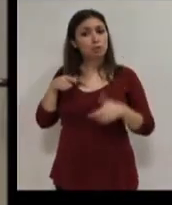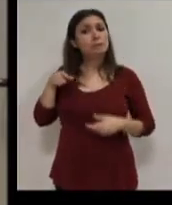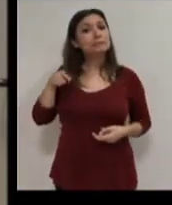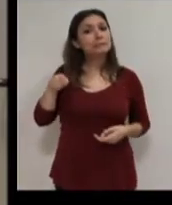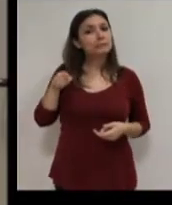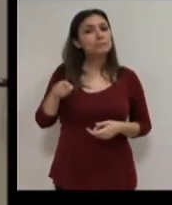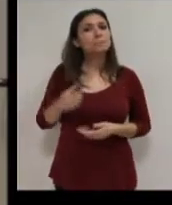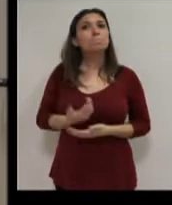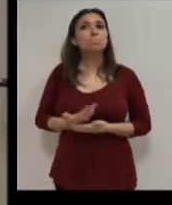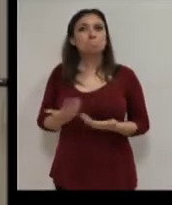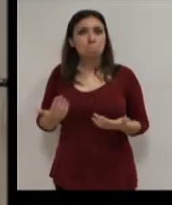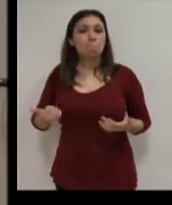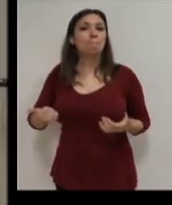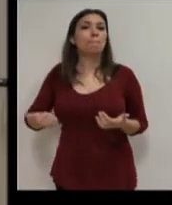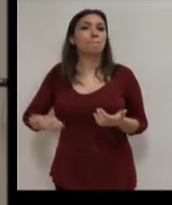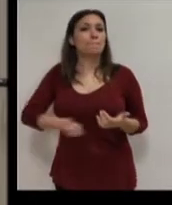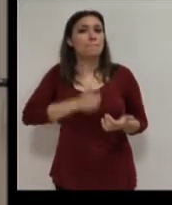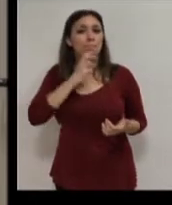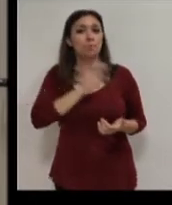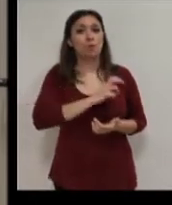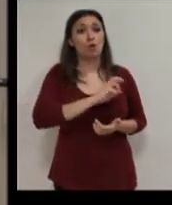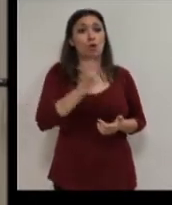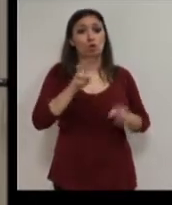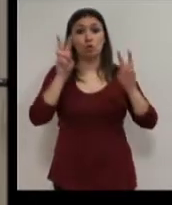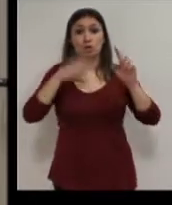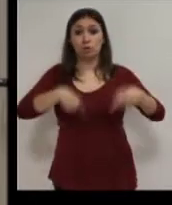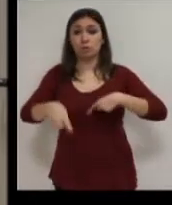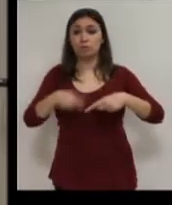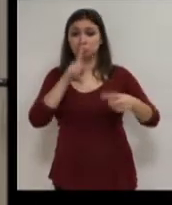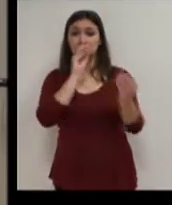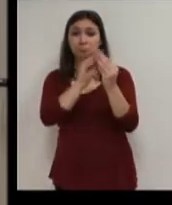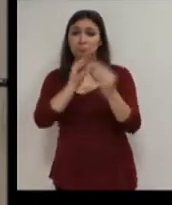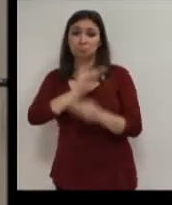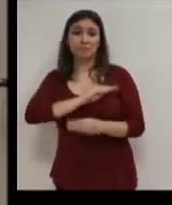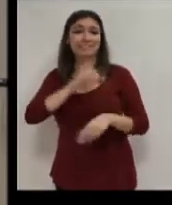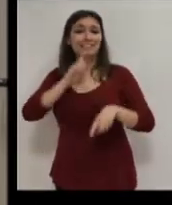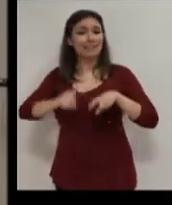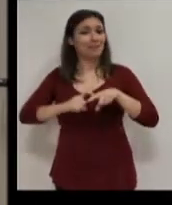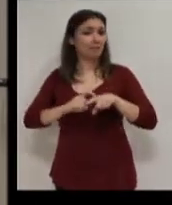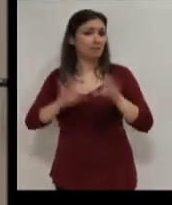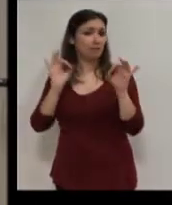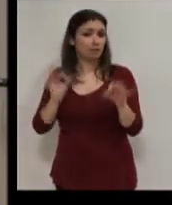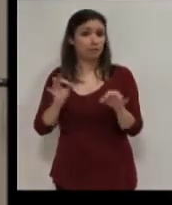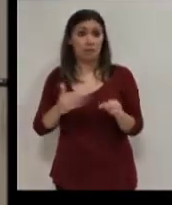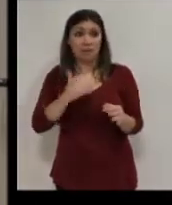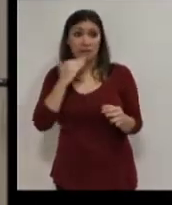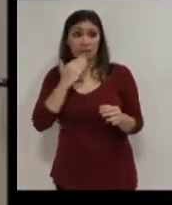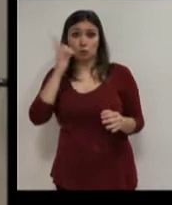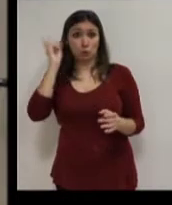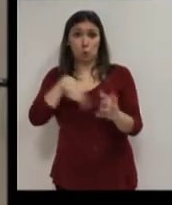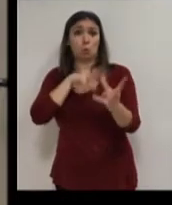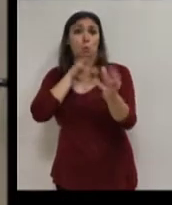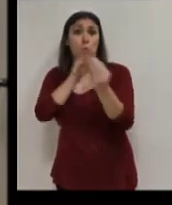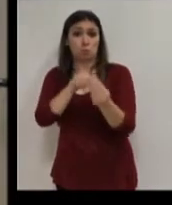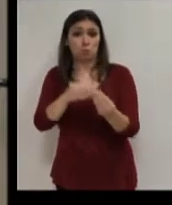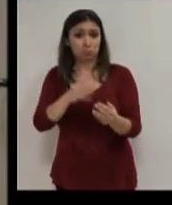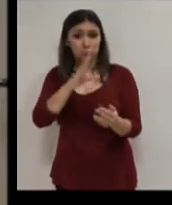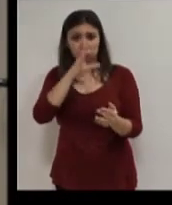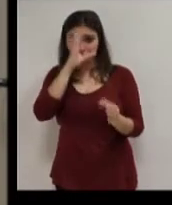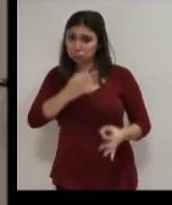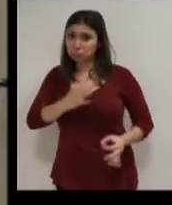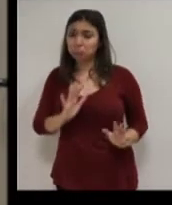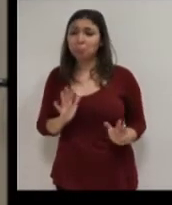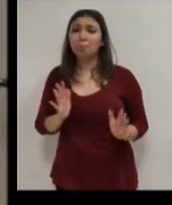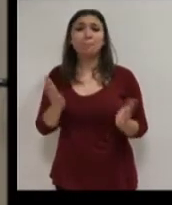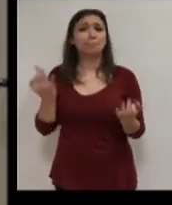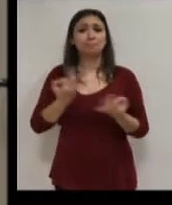transporte, pues tiene en común con cualquier otra actividad de transporte pues casi todas las características, en principio casi todas